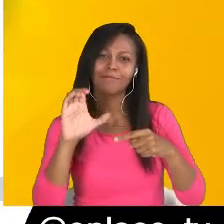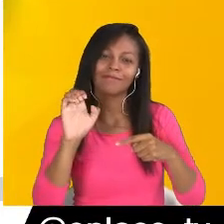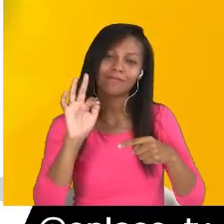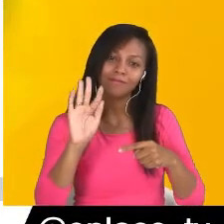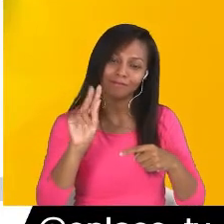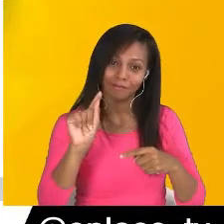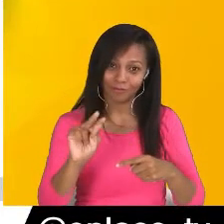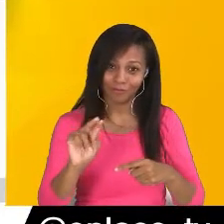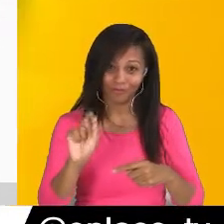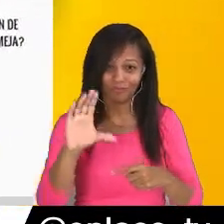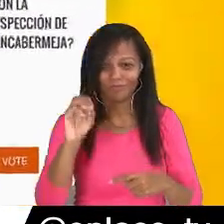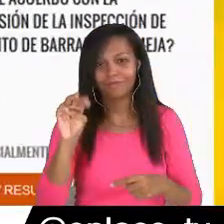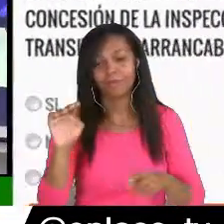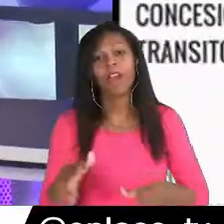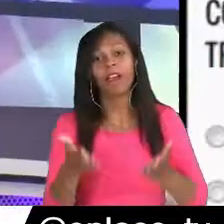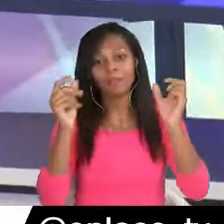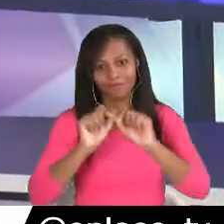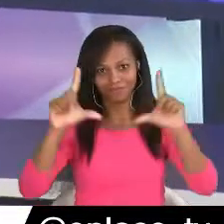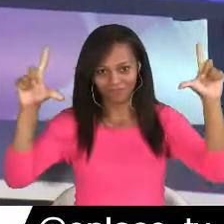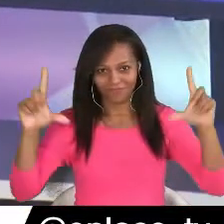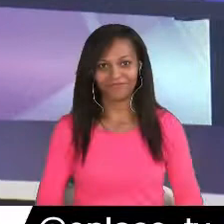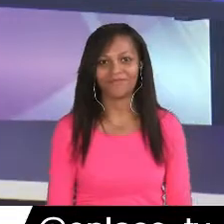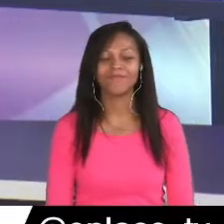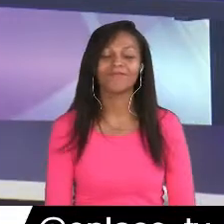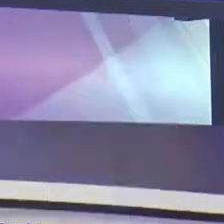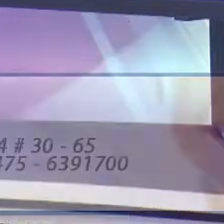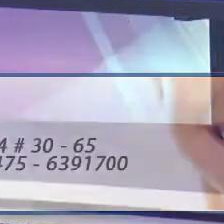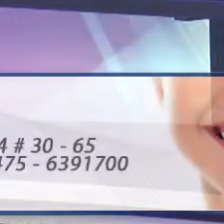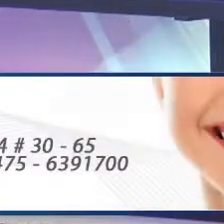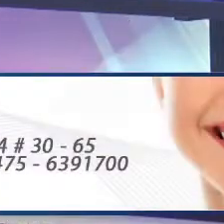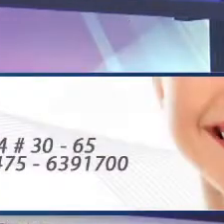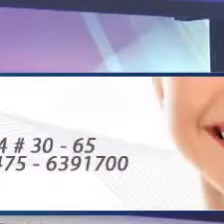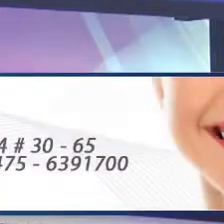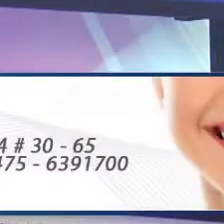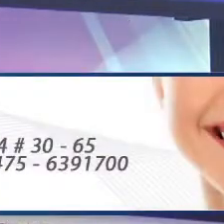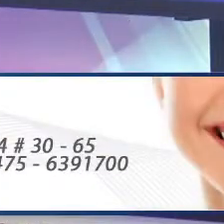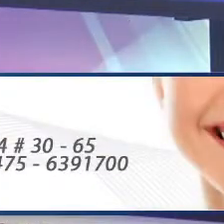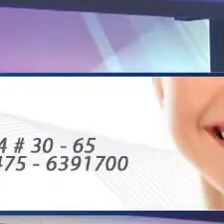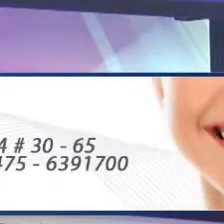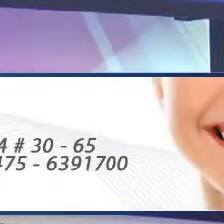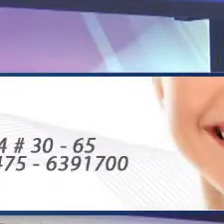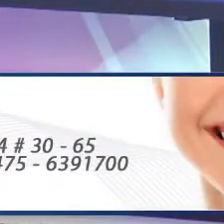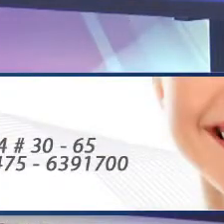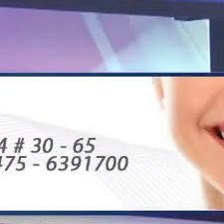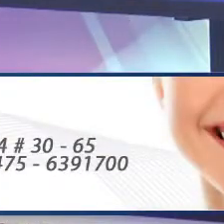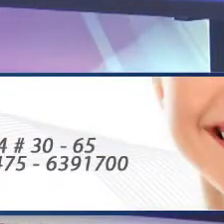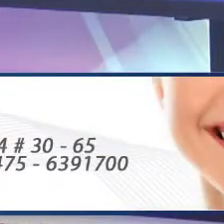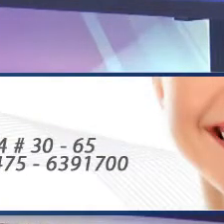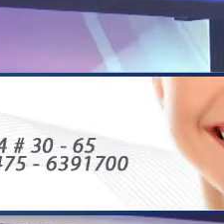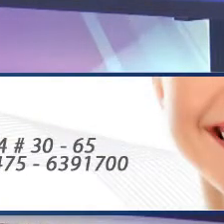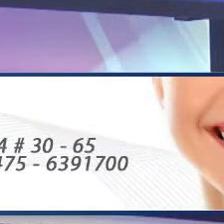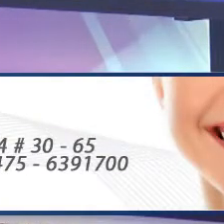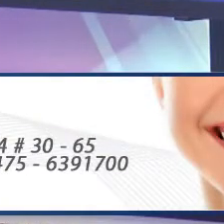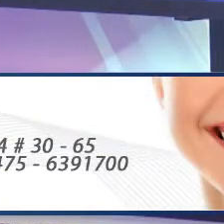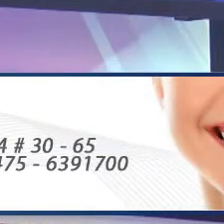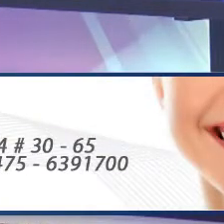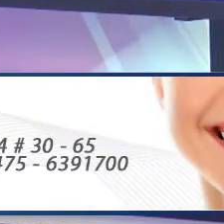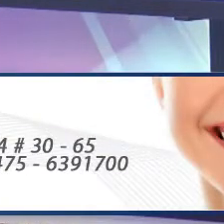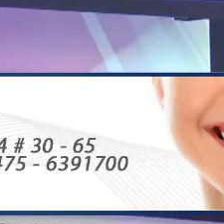www.enlacetelevisión.com. Visítenos. La tecnología moderna de Creon hará que su sonrisa salte a la vista. Cámara intraoral, detector de